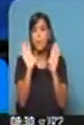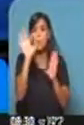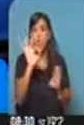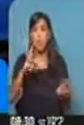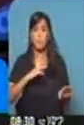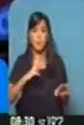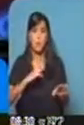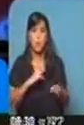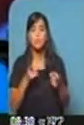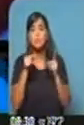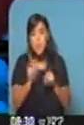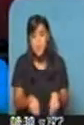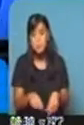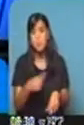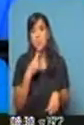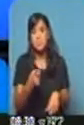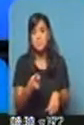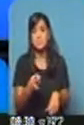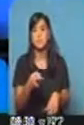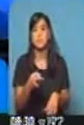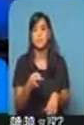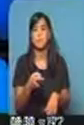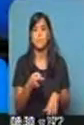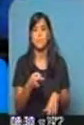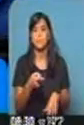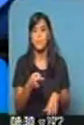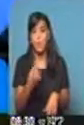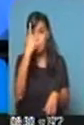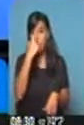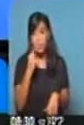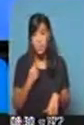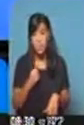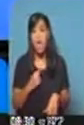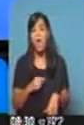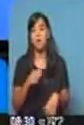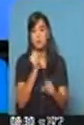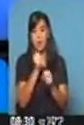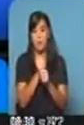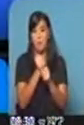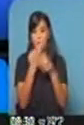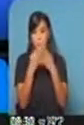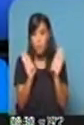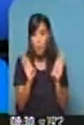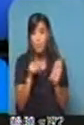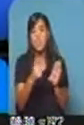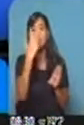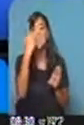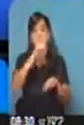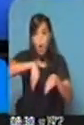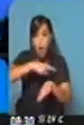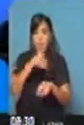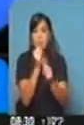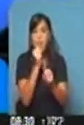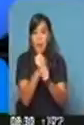privado y también se considerará la aplicación de un día de trabajo de utilidad pública la prestación de tres horas de